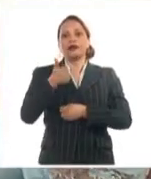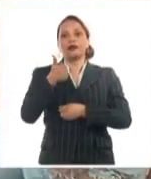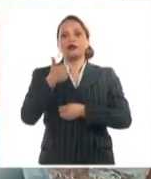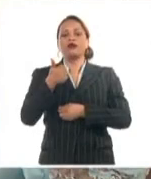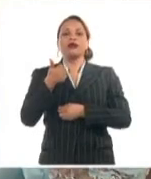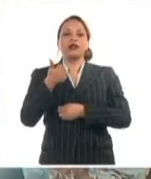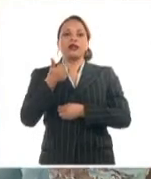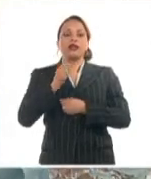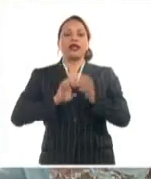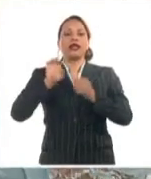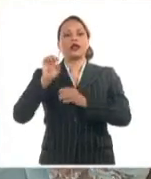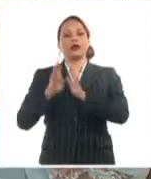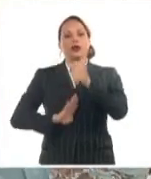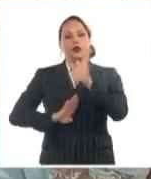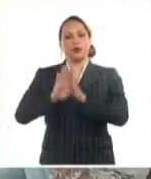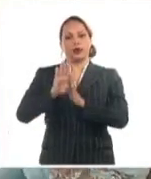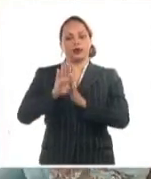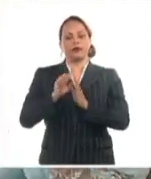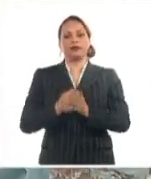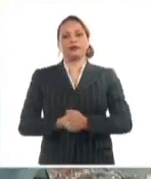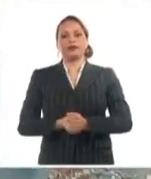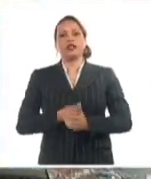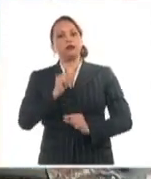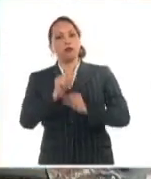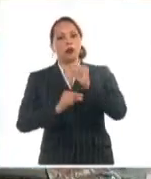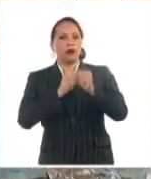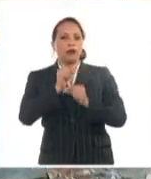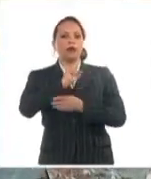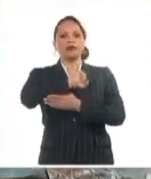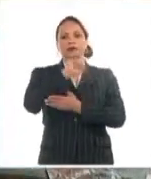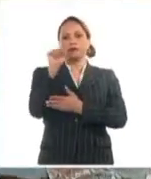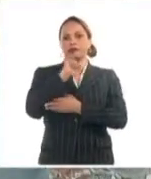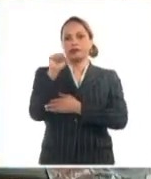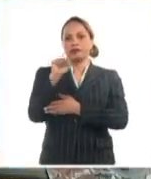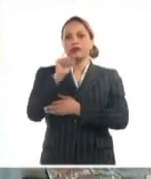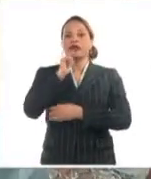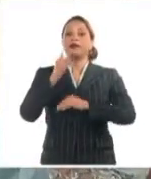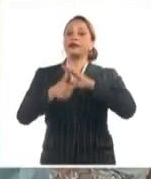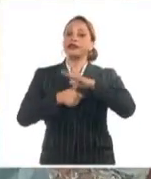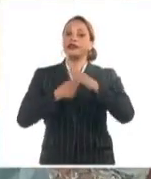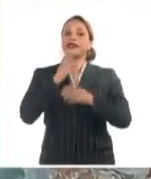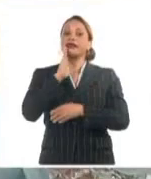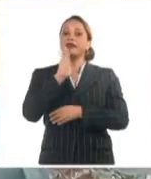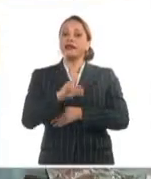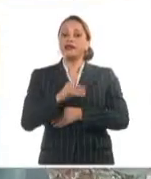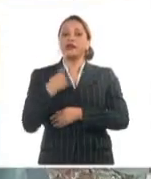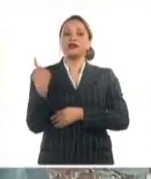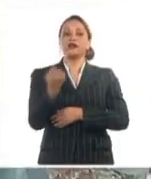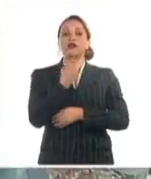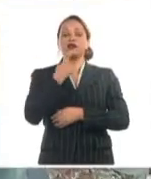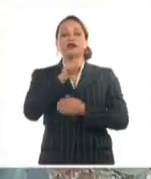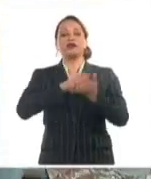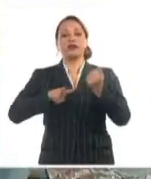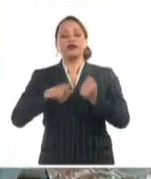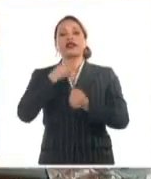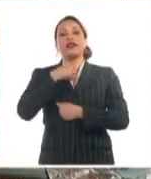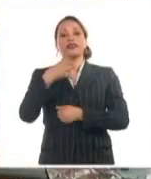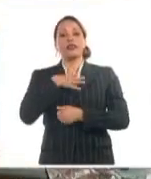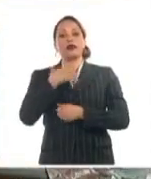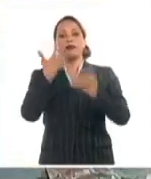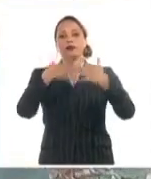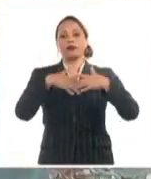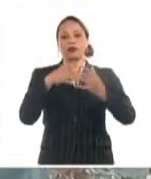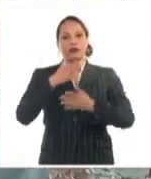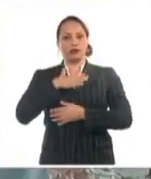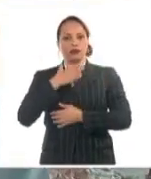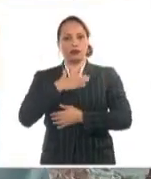tener un superávit, que es lo que debemos, que nuestro presidente ha dicho, que todos los territorios tengamos la capacidad de ser superavitarios en un momento